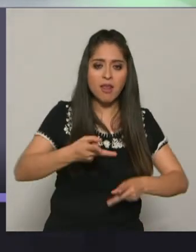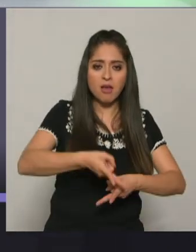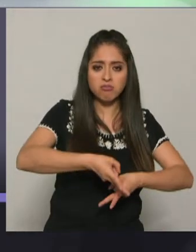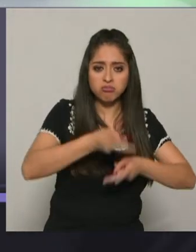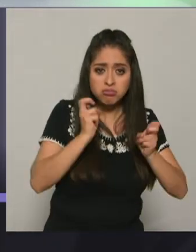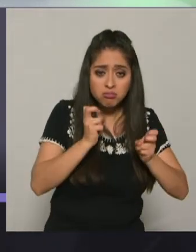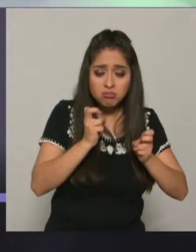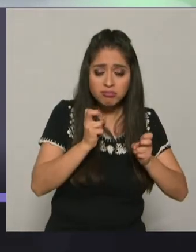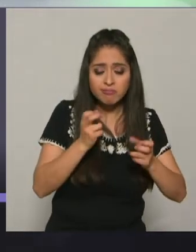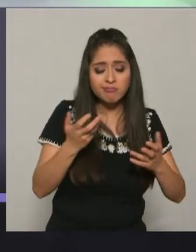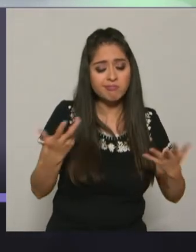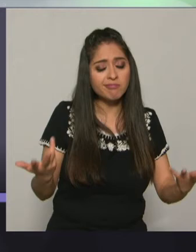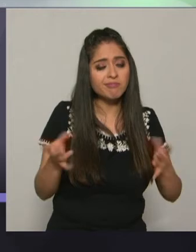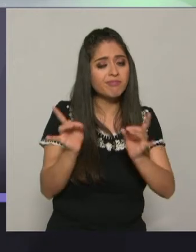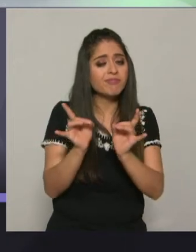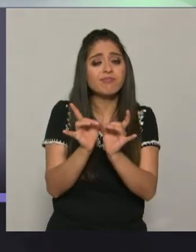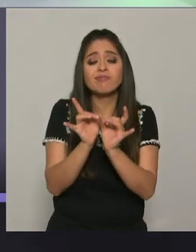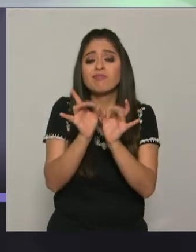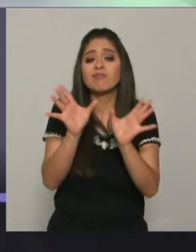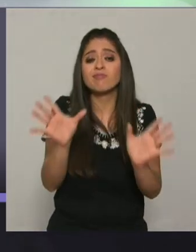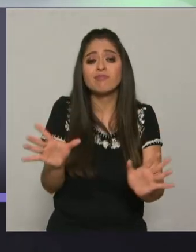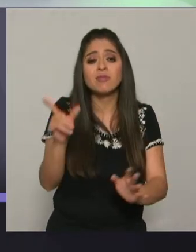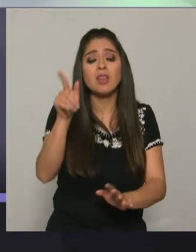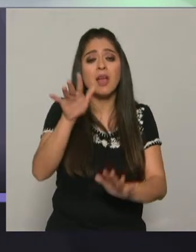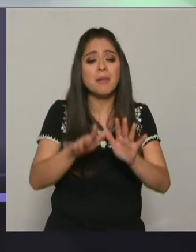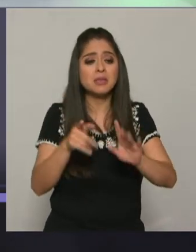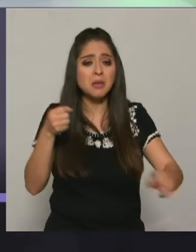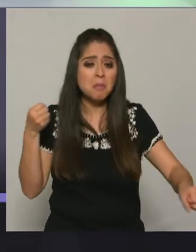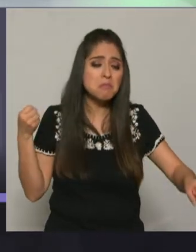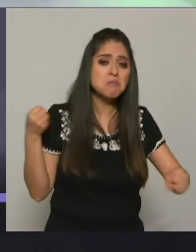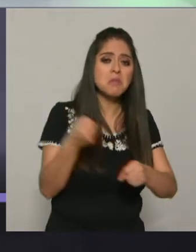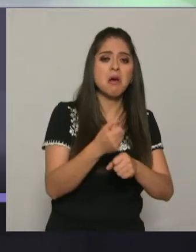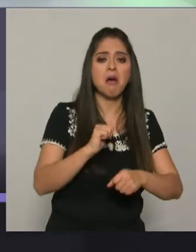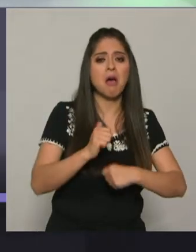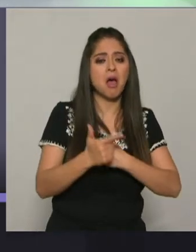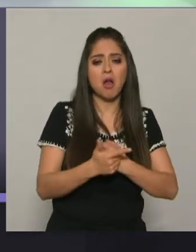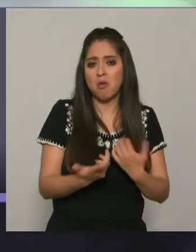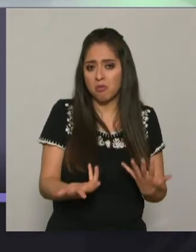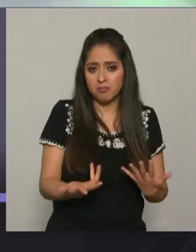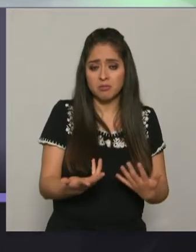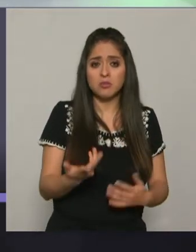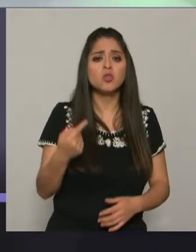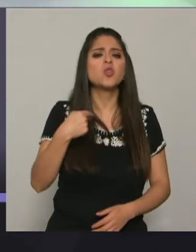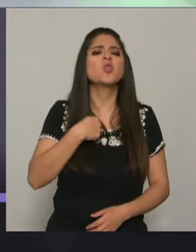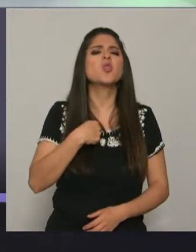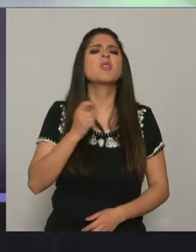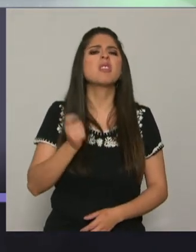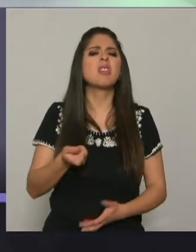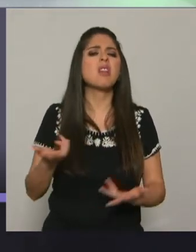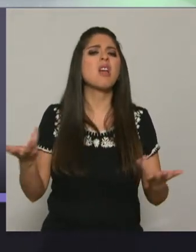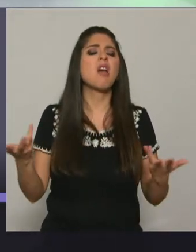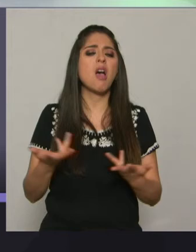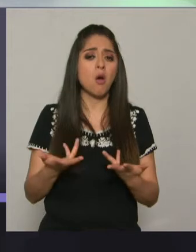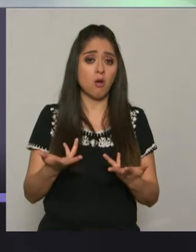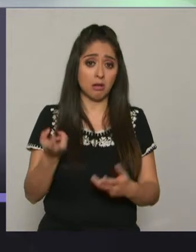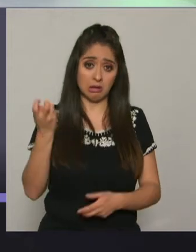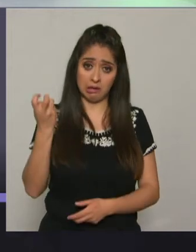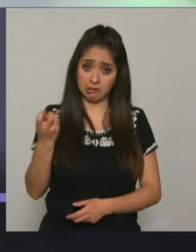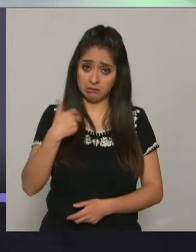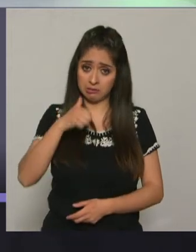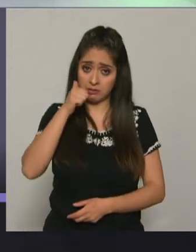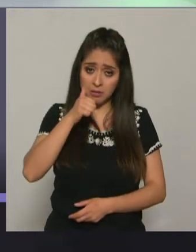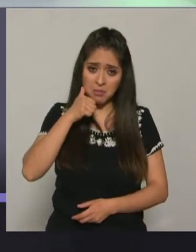todavía hasta nos agreda. ¿Qué tenemos que hacer? Y esa es la pregunta que